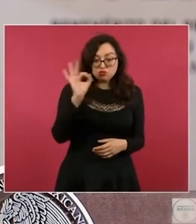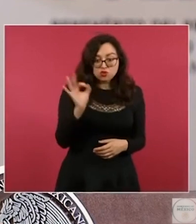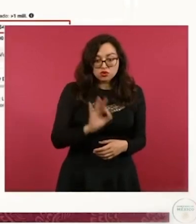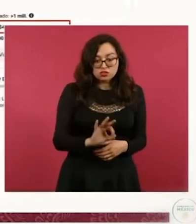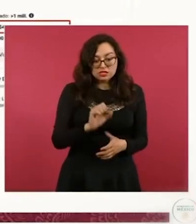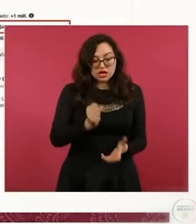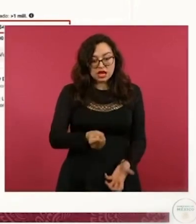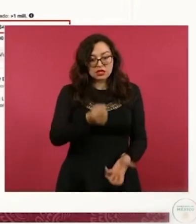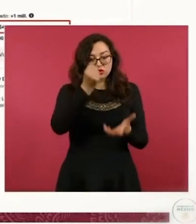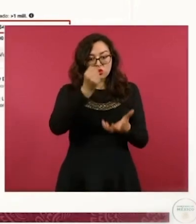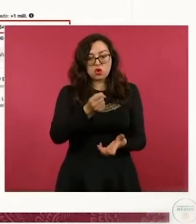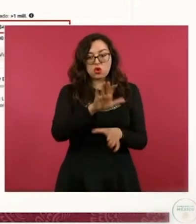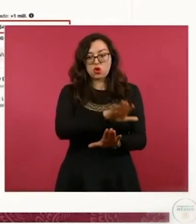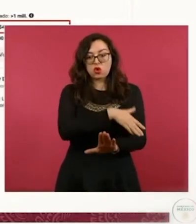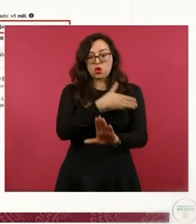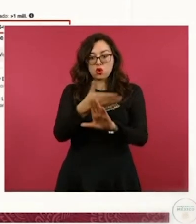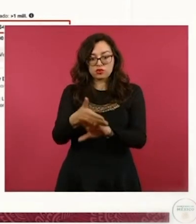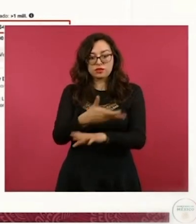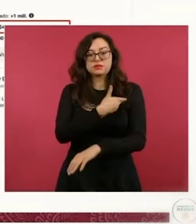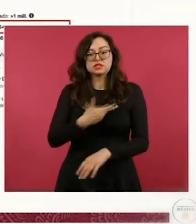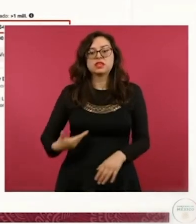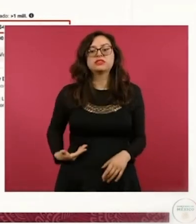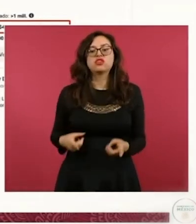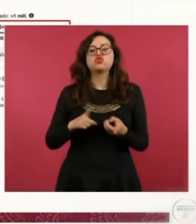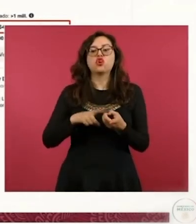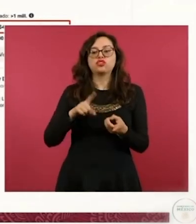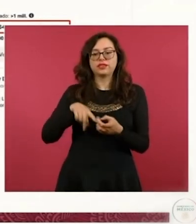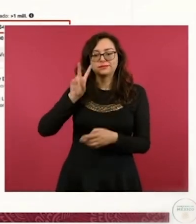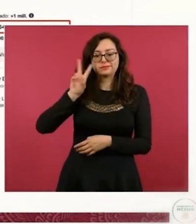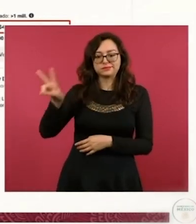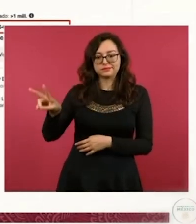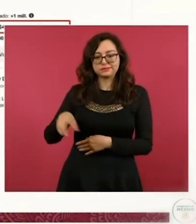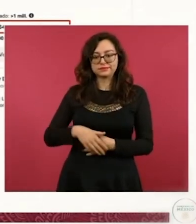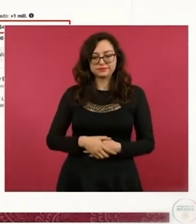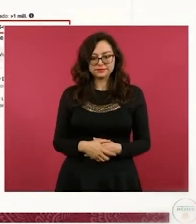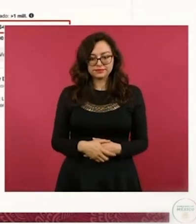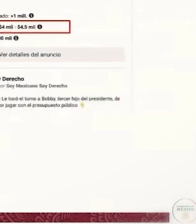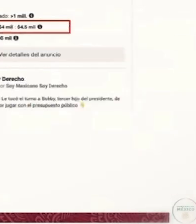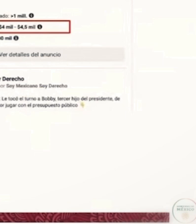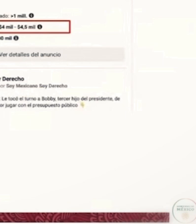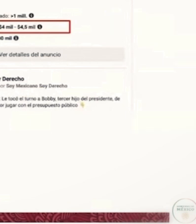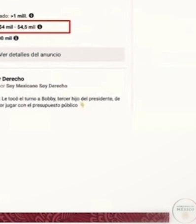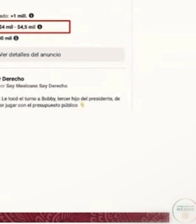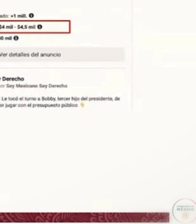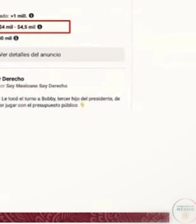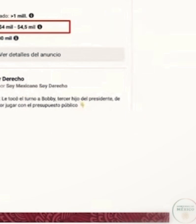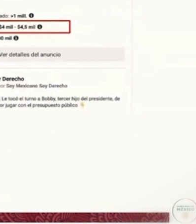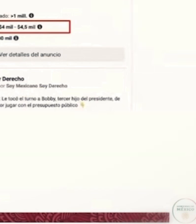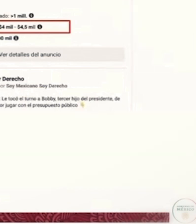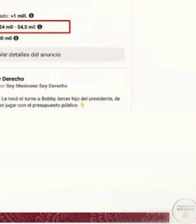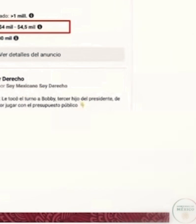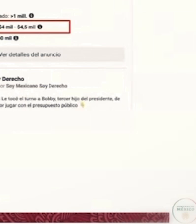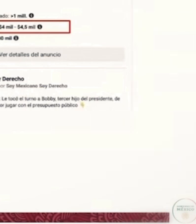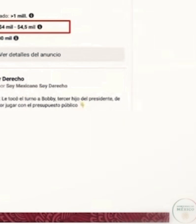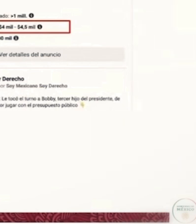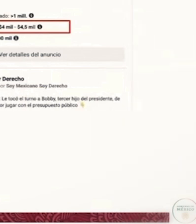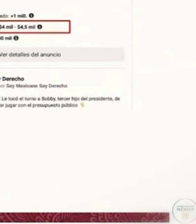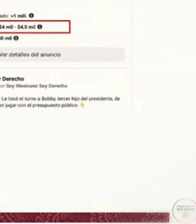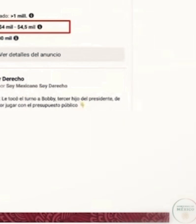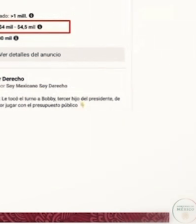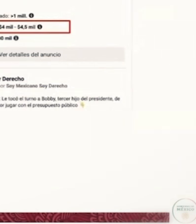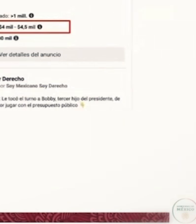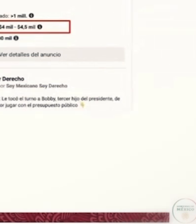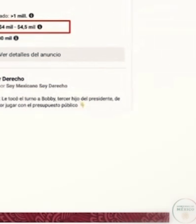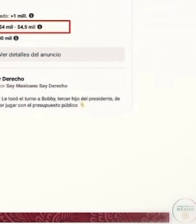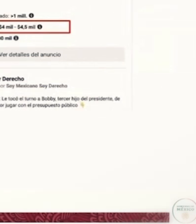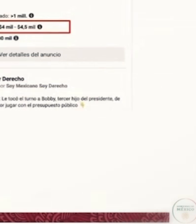la familia del presidente provienen de Carlos Loret de Mola y sus latinos. Cada publicación